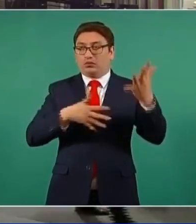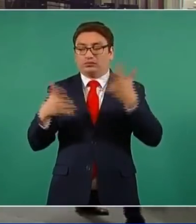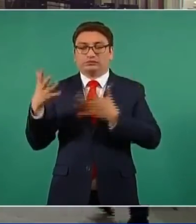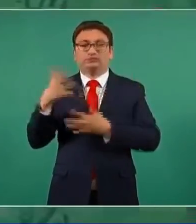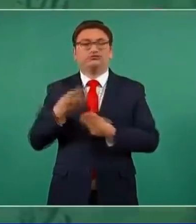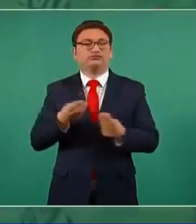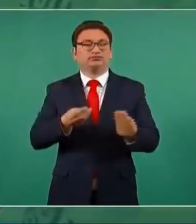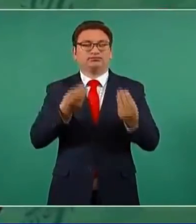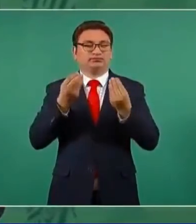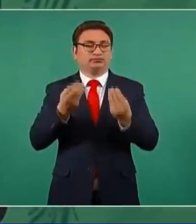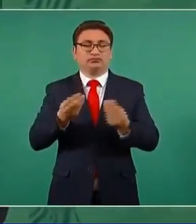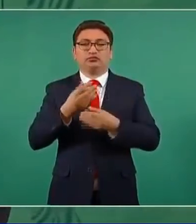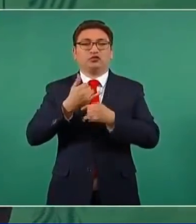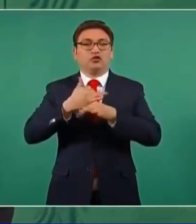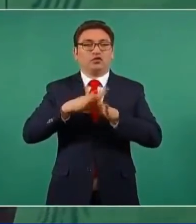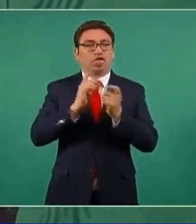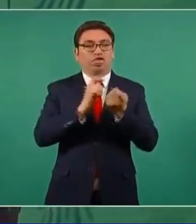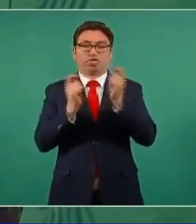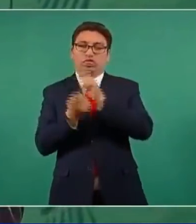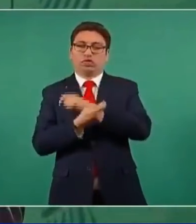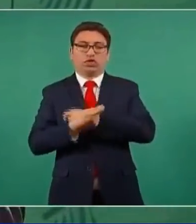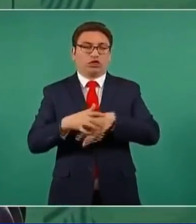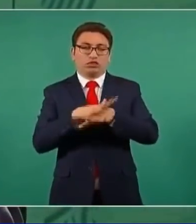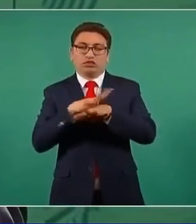fascistoide en el manejo de la información,